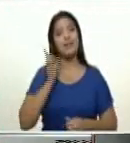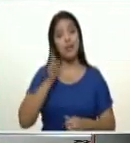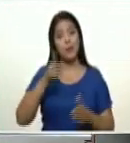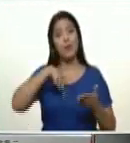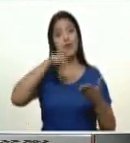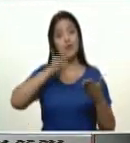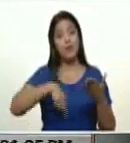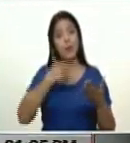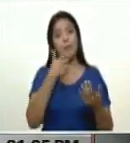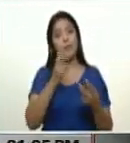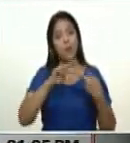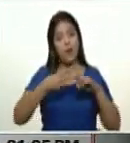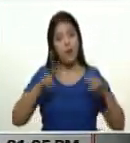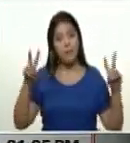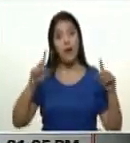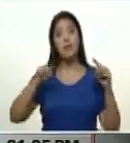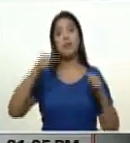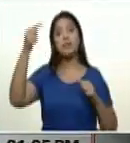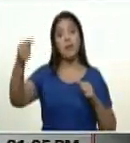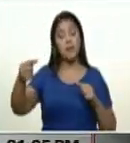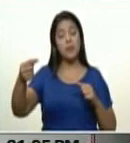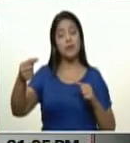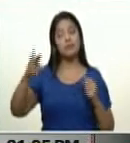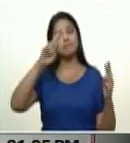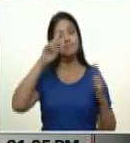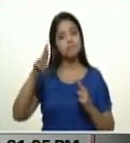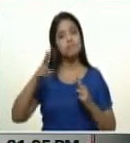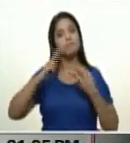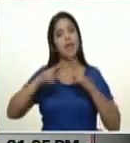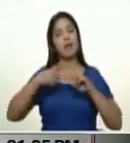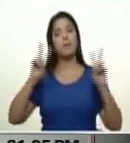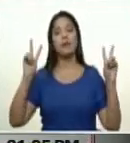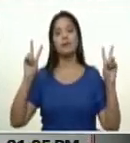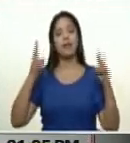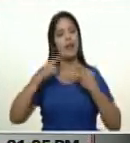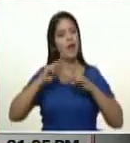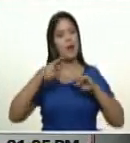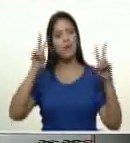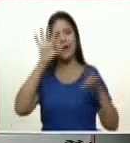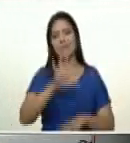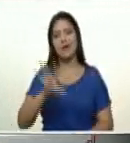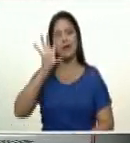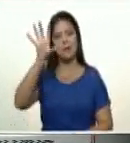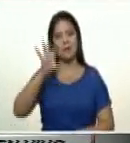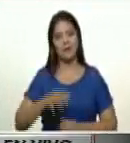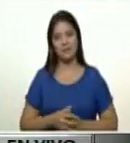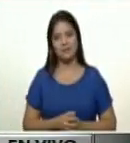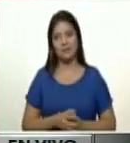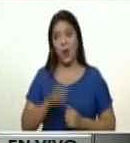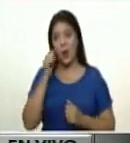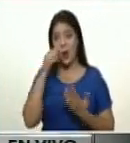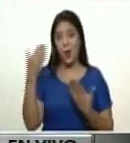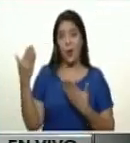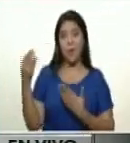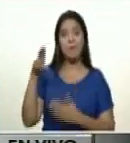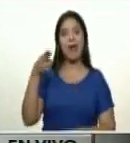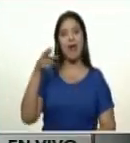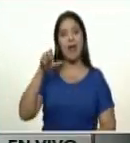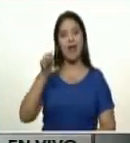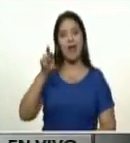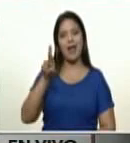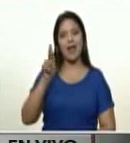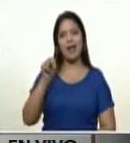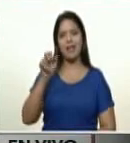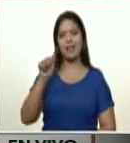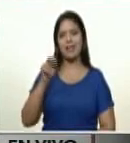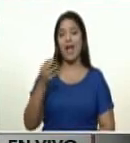paz y luego garantizar la paz. La paz para la patria. Hernán Arias, queda en